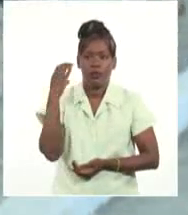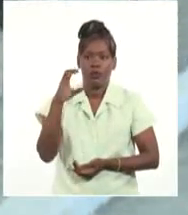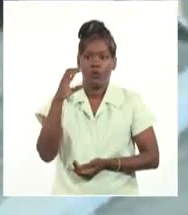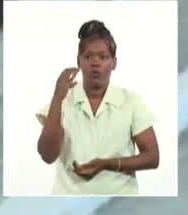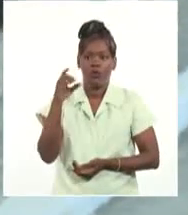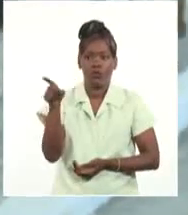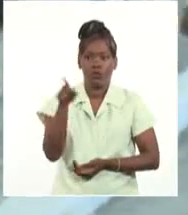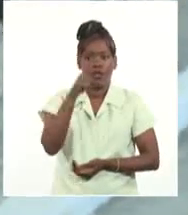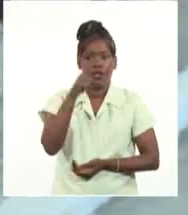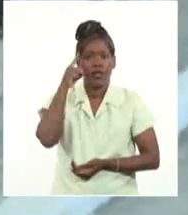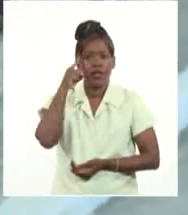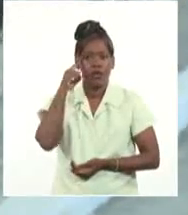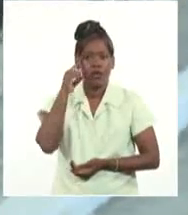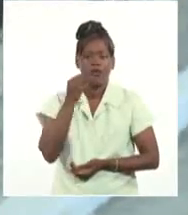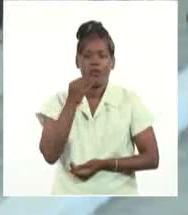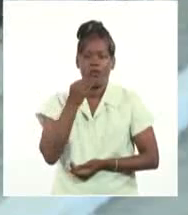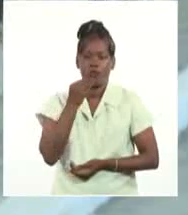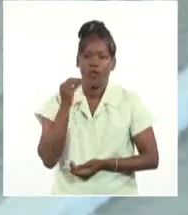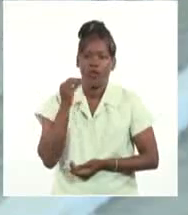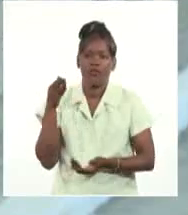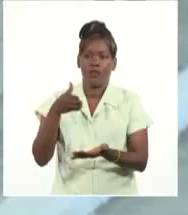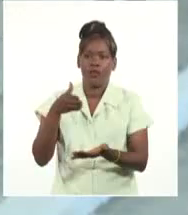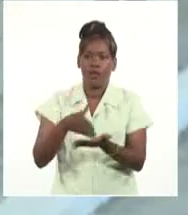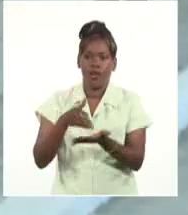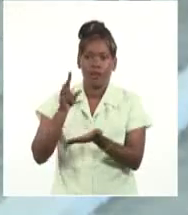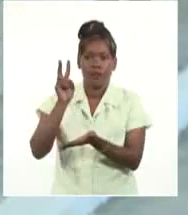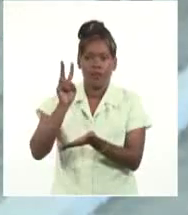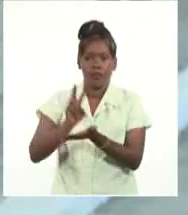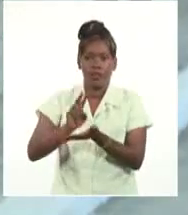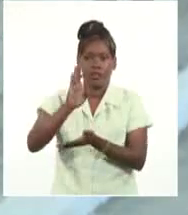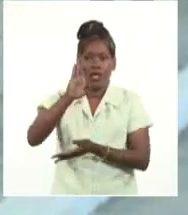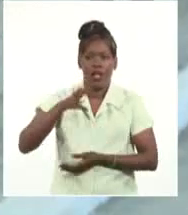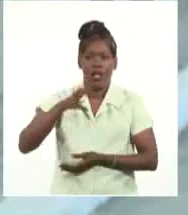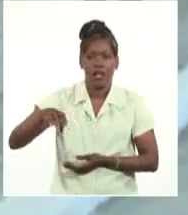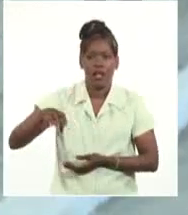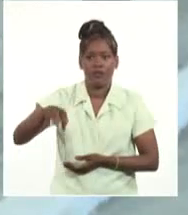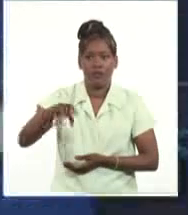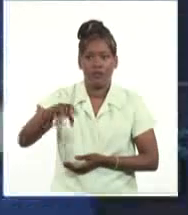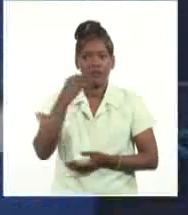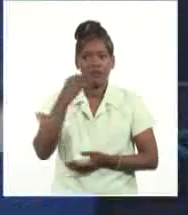que usted aún tiene tiempo para llegarse hasta acá. Gracias por acompañarnos y buenas tardes.